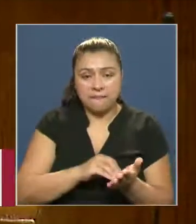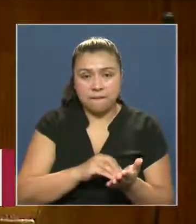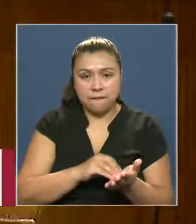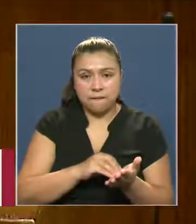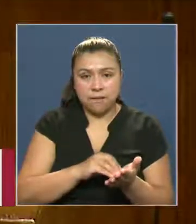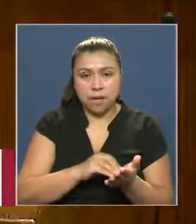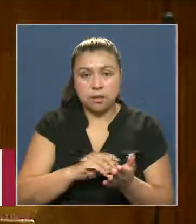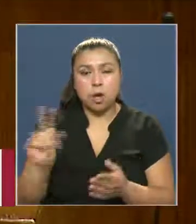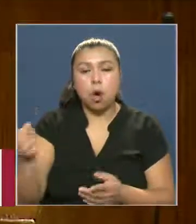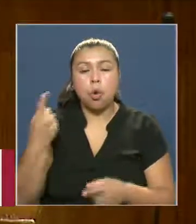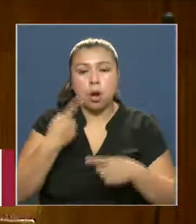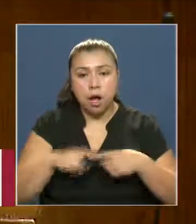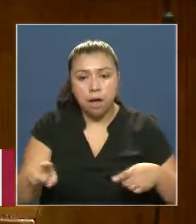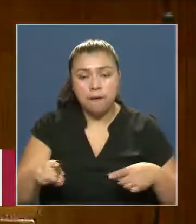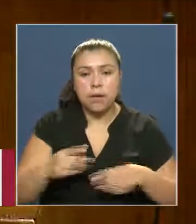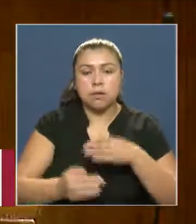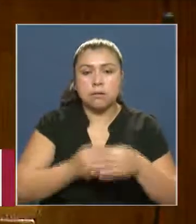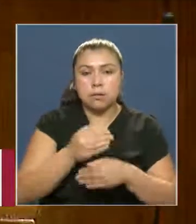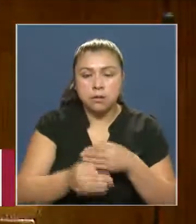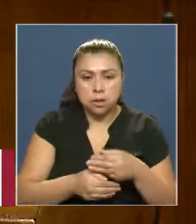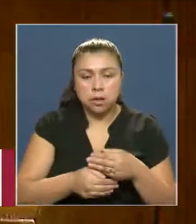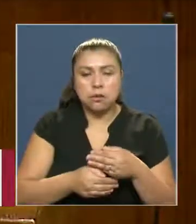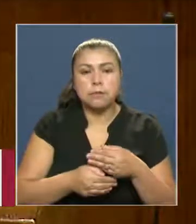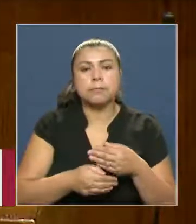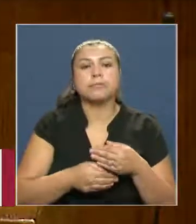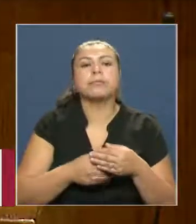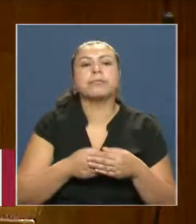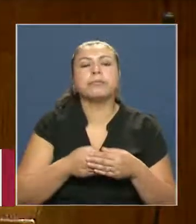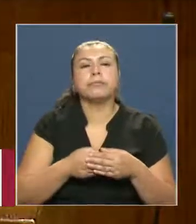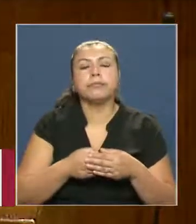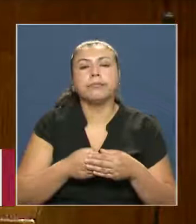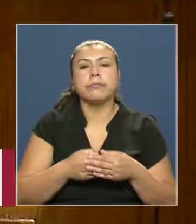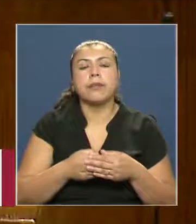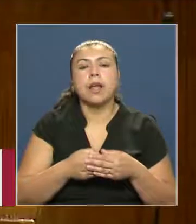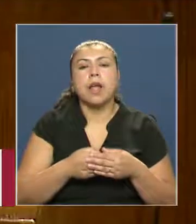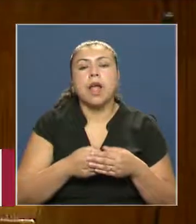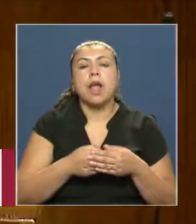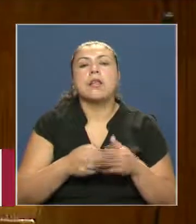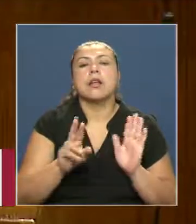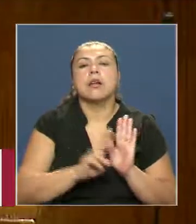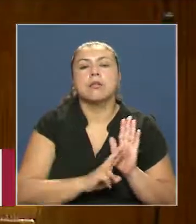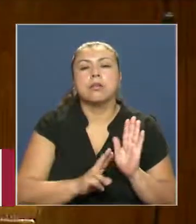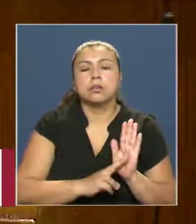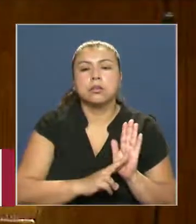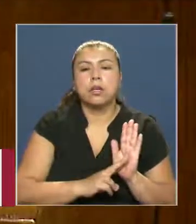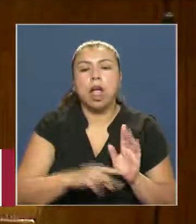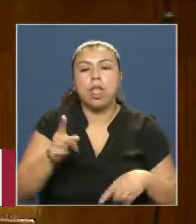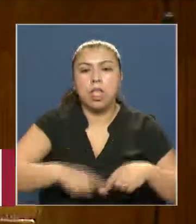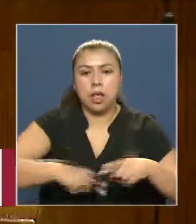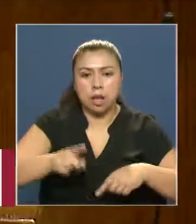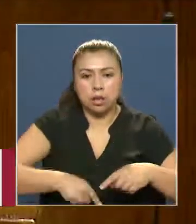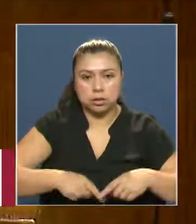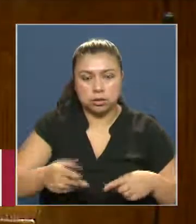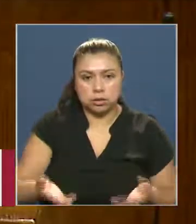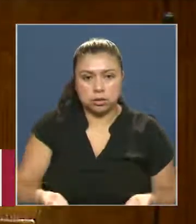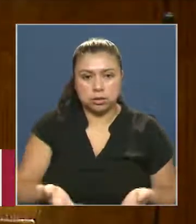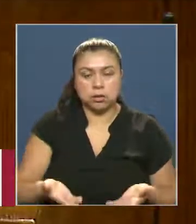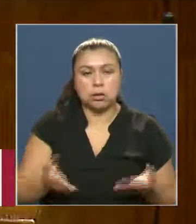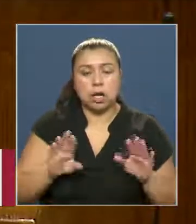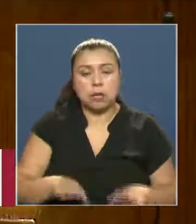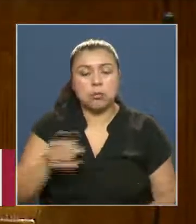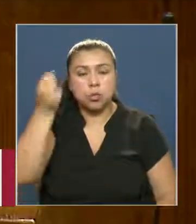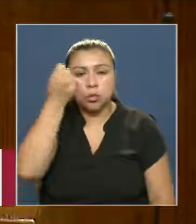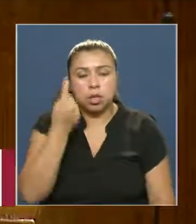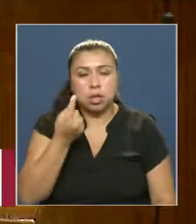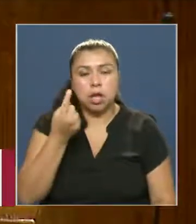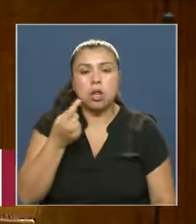por una sola vez al procedimiento simplificado de regularización de loteo. Asimismo, se entenderán